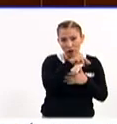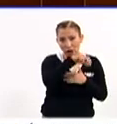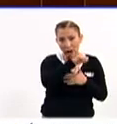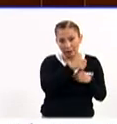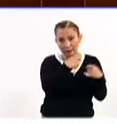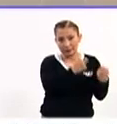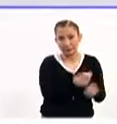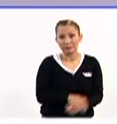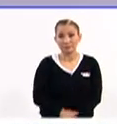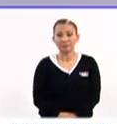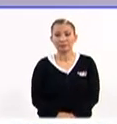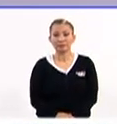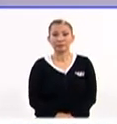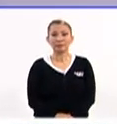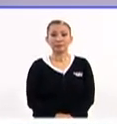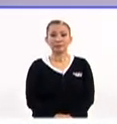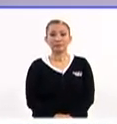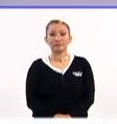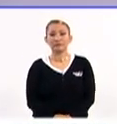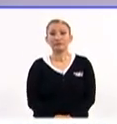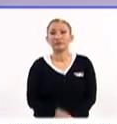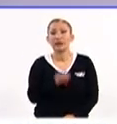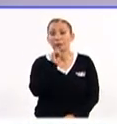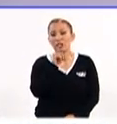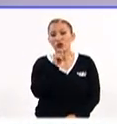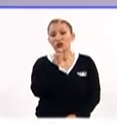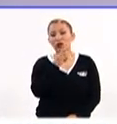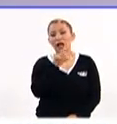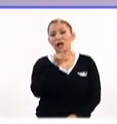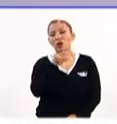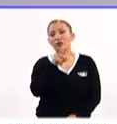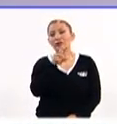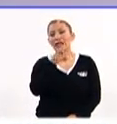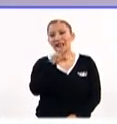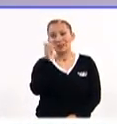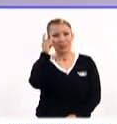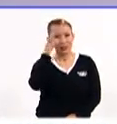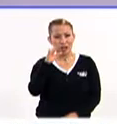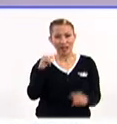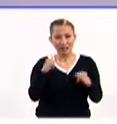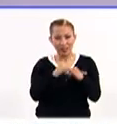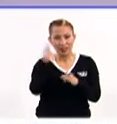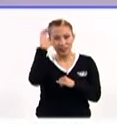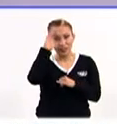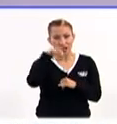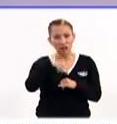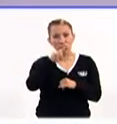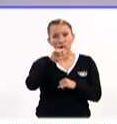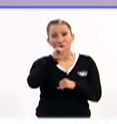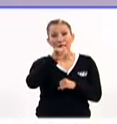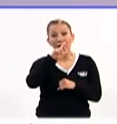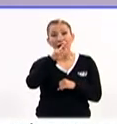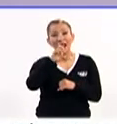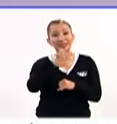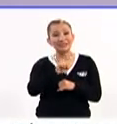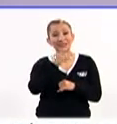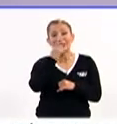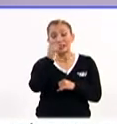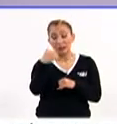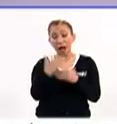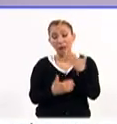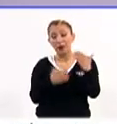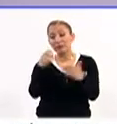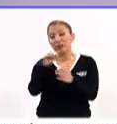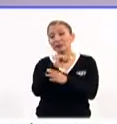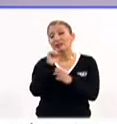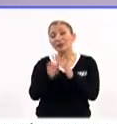NASA. Y bueno, además, el doctor Miguel Alcubierre Moya, el director del Instituto de Ciencias Nucleares, destacó los